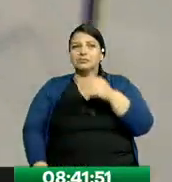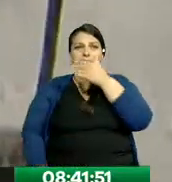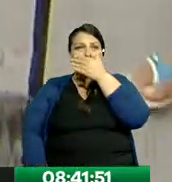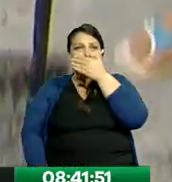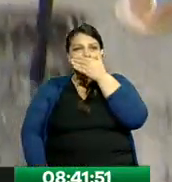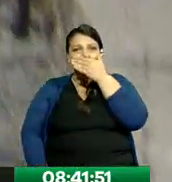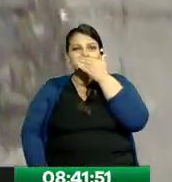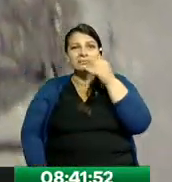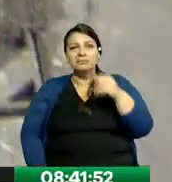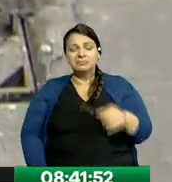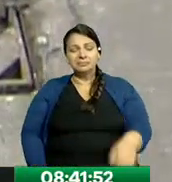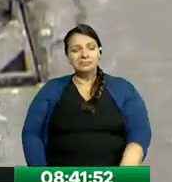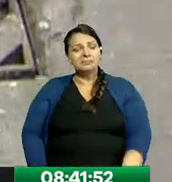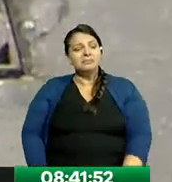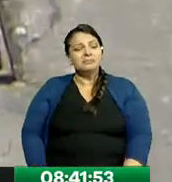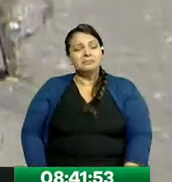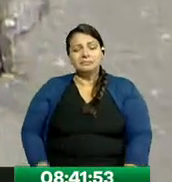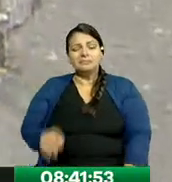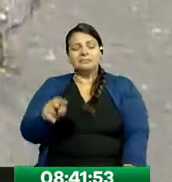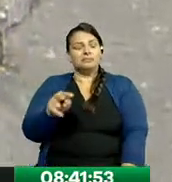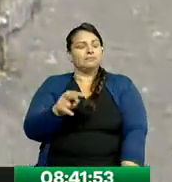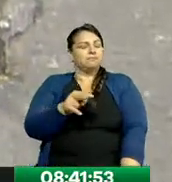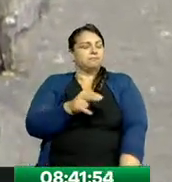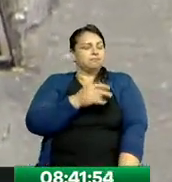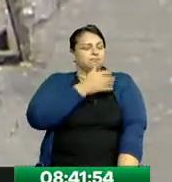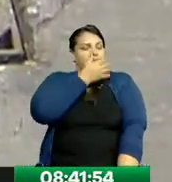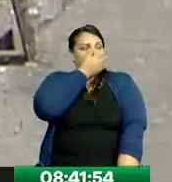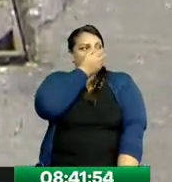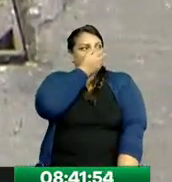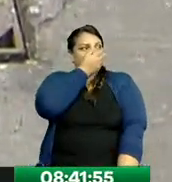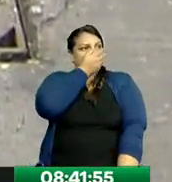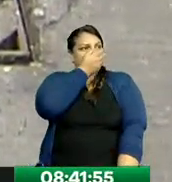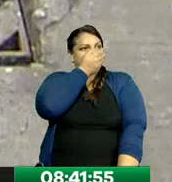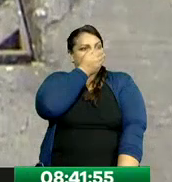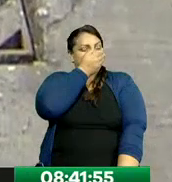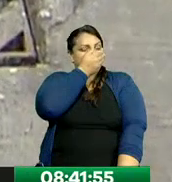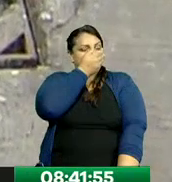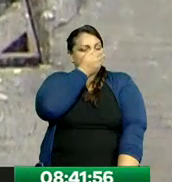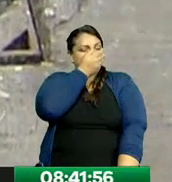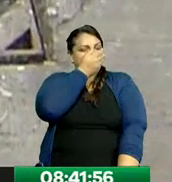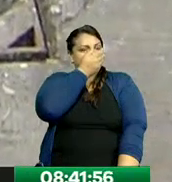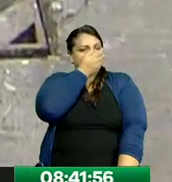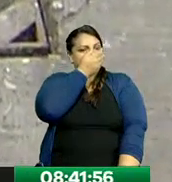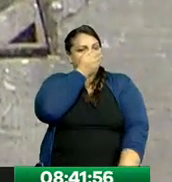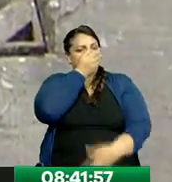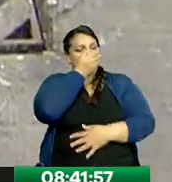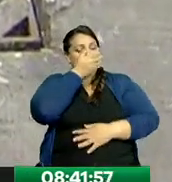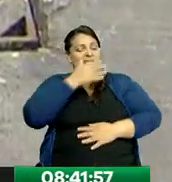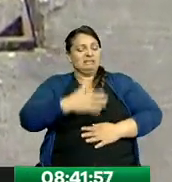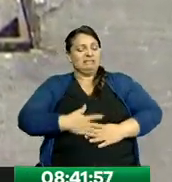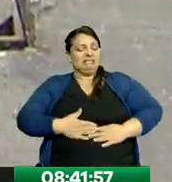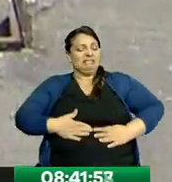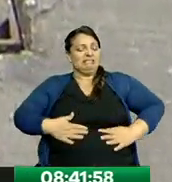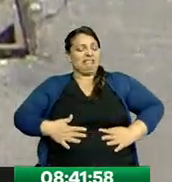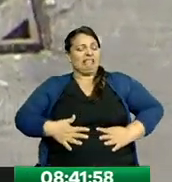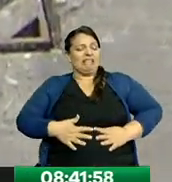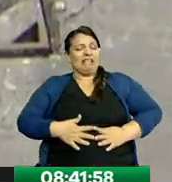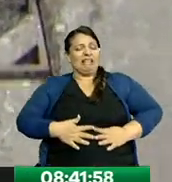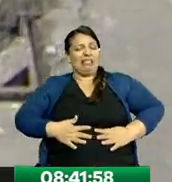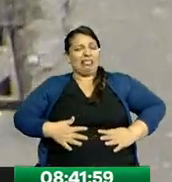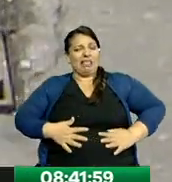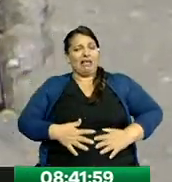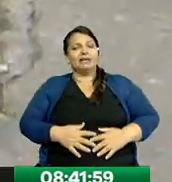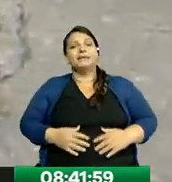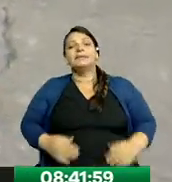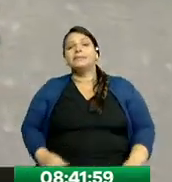malestar estomacal, a uno le da como una acidez por este mal olor que se vive aquí en esta cooperativa. Caballero, muy